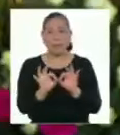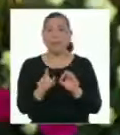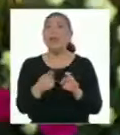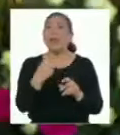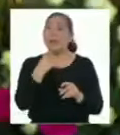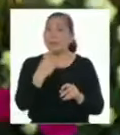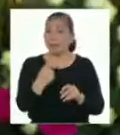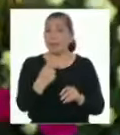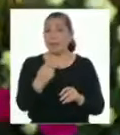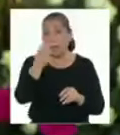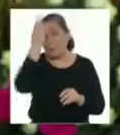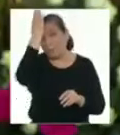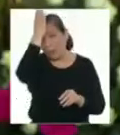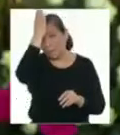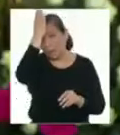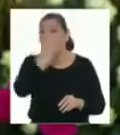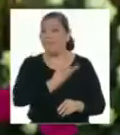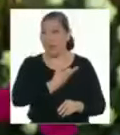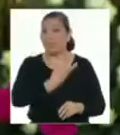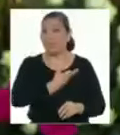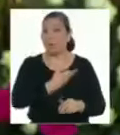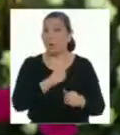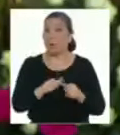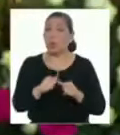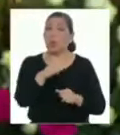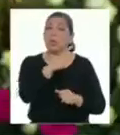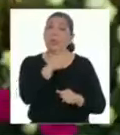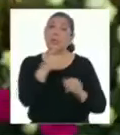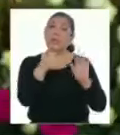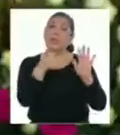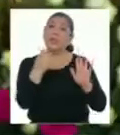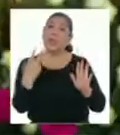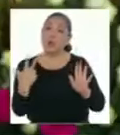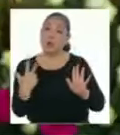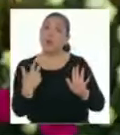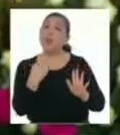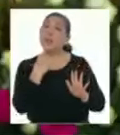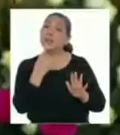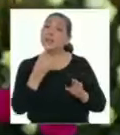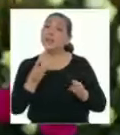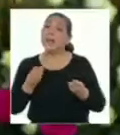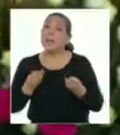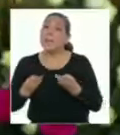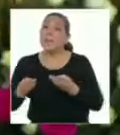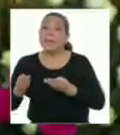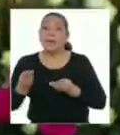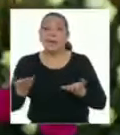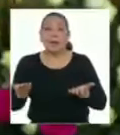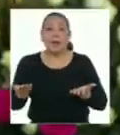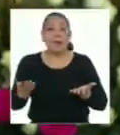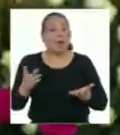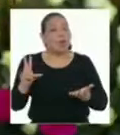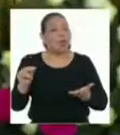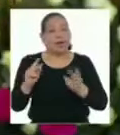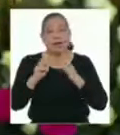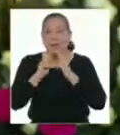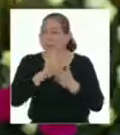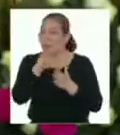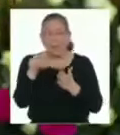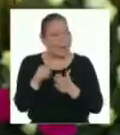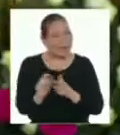Dice también el Santo Padre, en el número 168, el mercado solo no